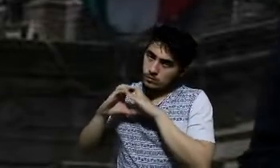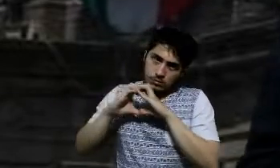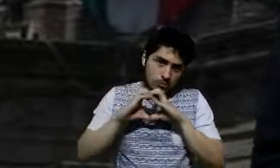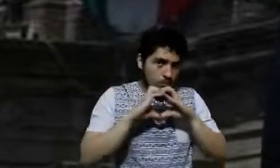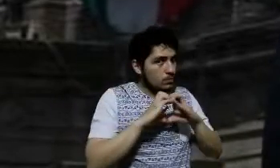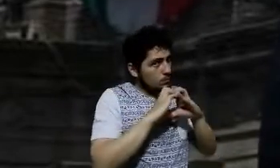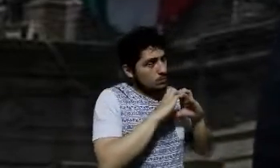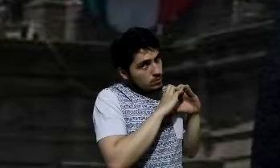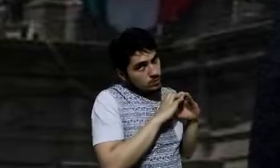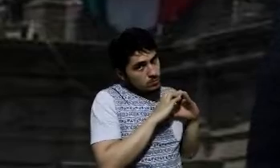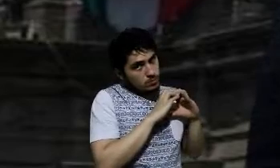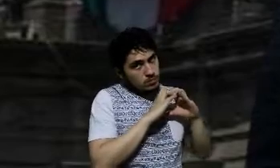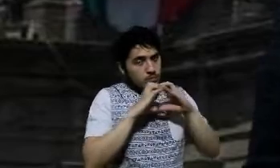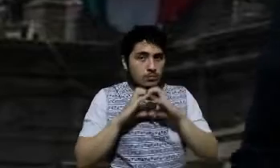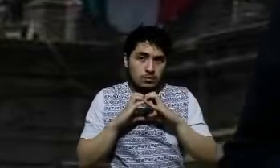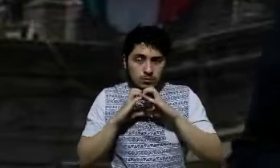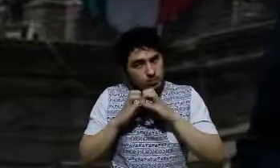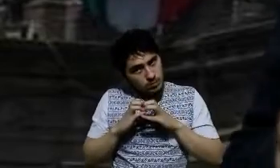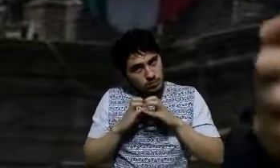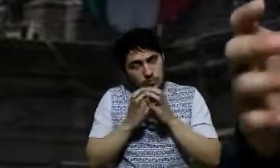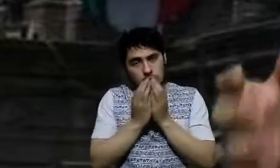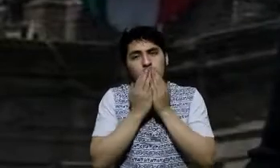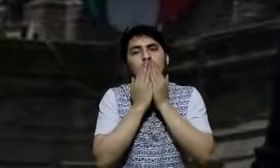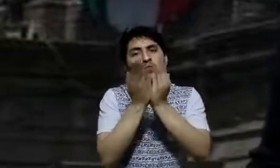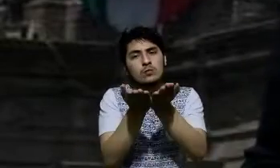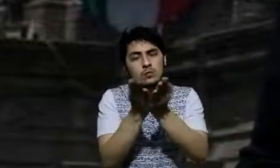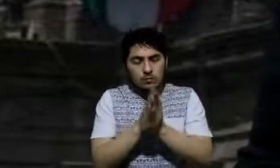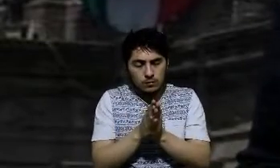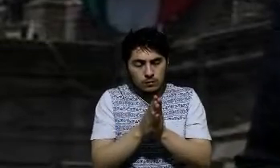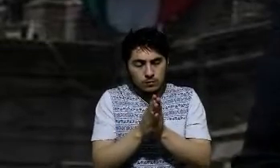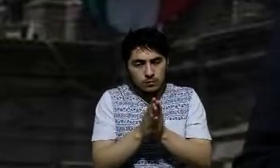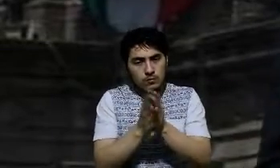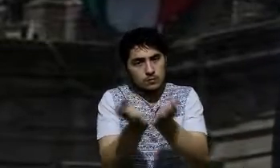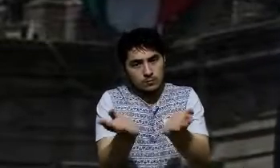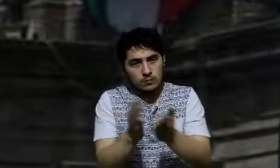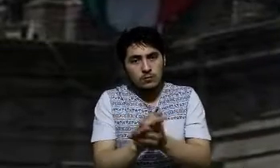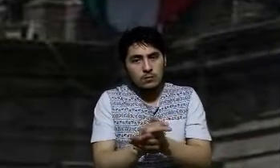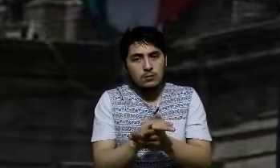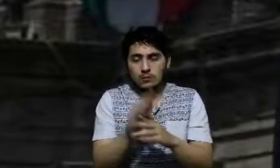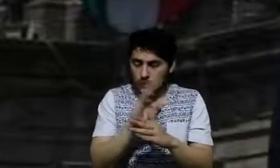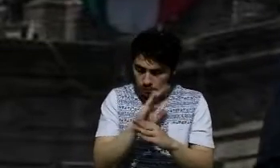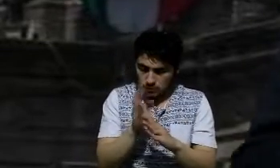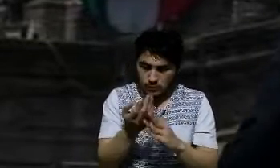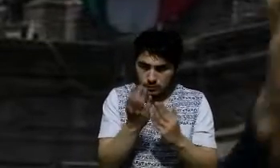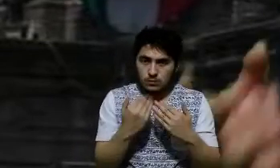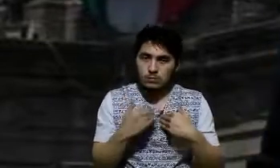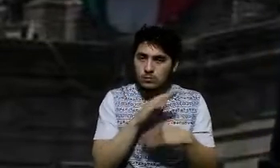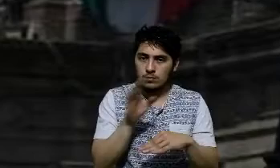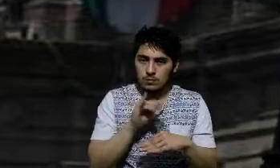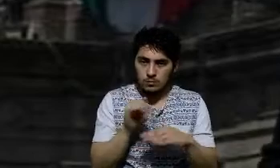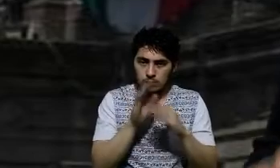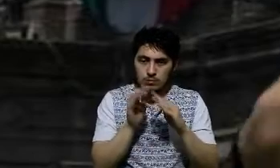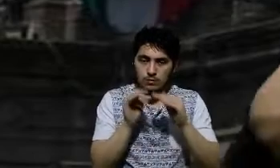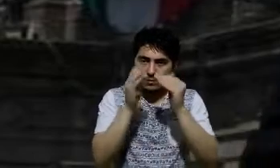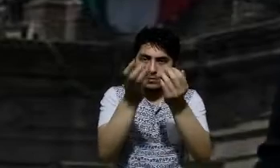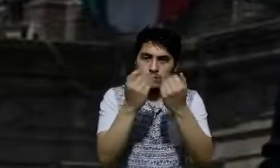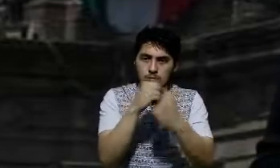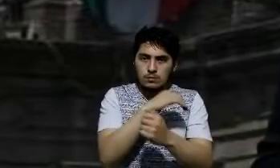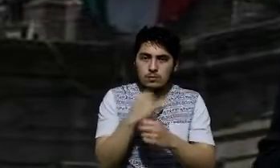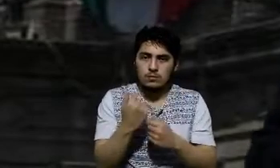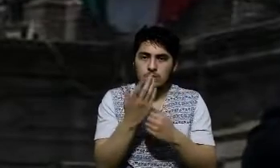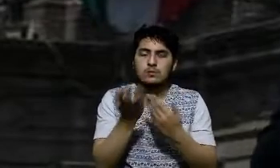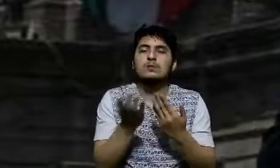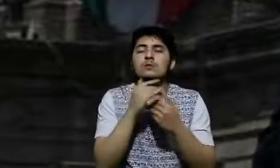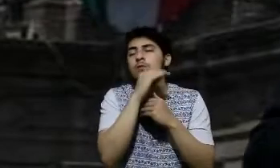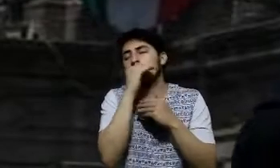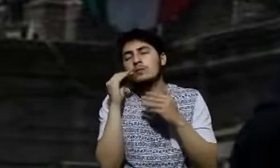al aeropuerto. Así que mejor, en mi casa, me voy al aeropuerto en taxi, me cobran 20 pesos. Me sale mejor,